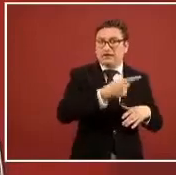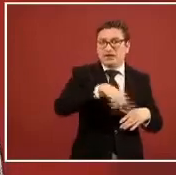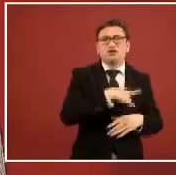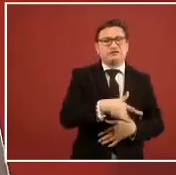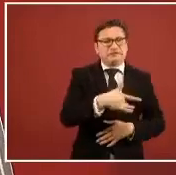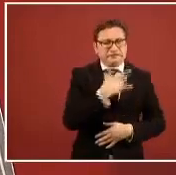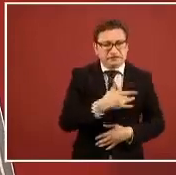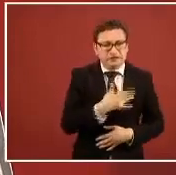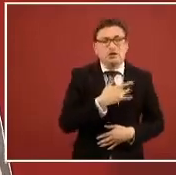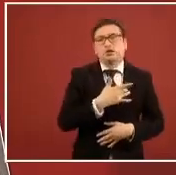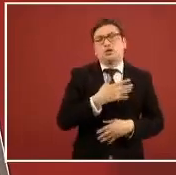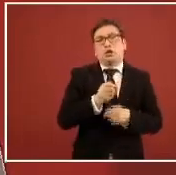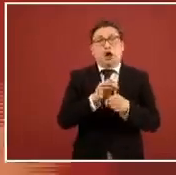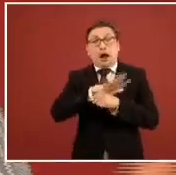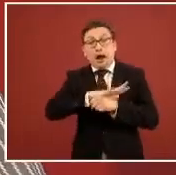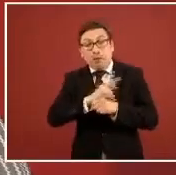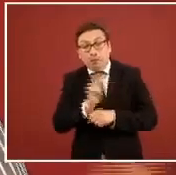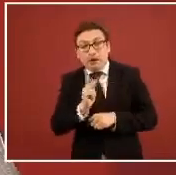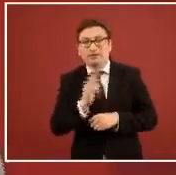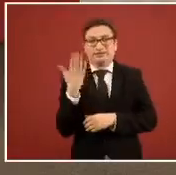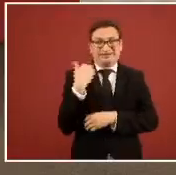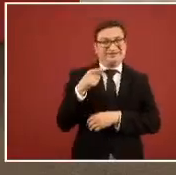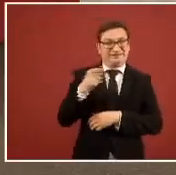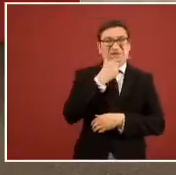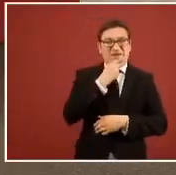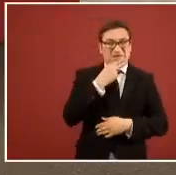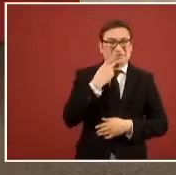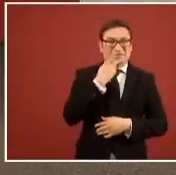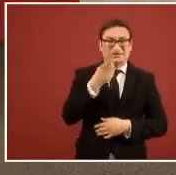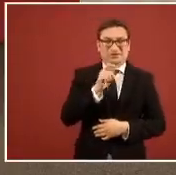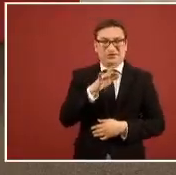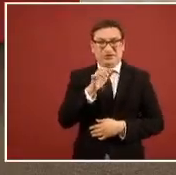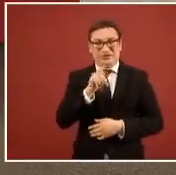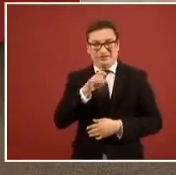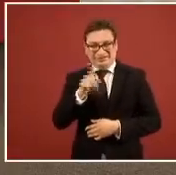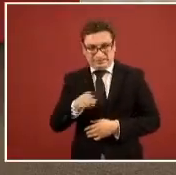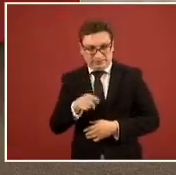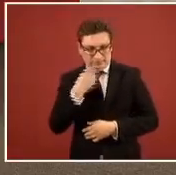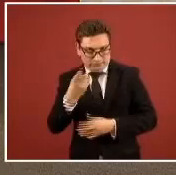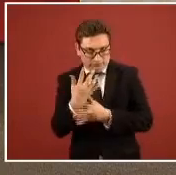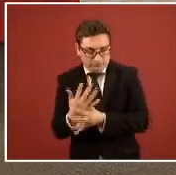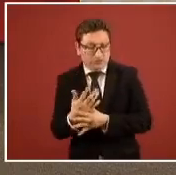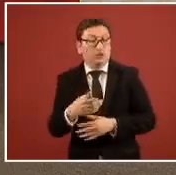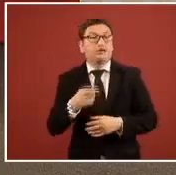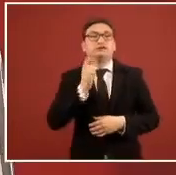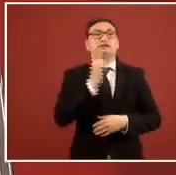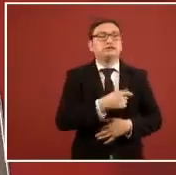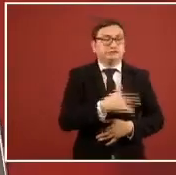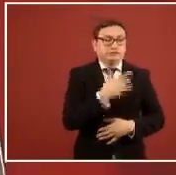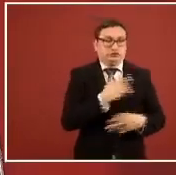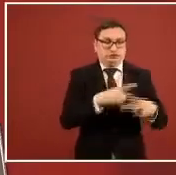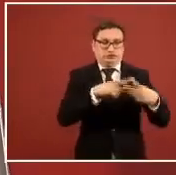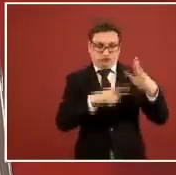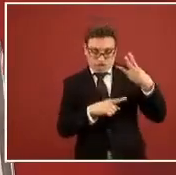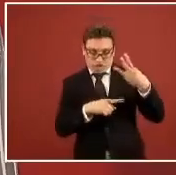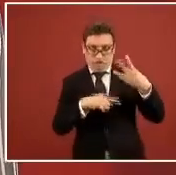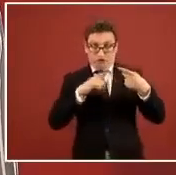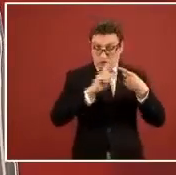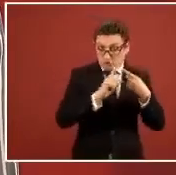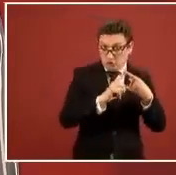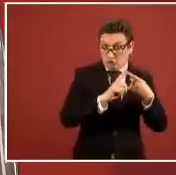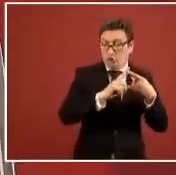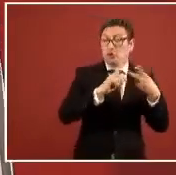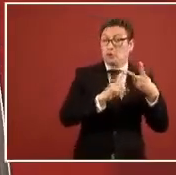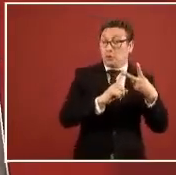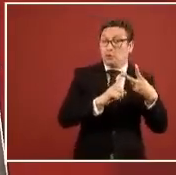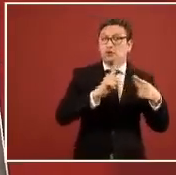los síntomas característicos de COVID, que acaba de mencionar el doctor Cortés, que son al menos 2 de estos